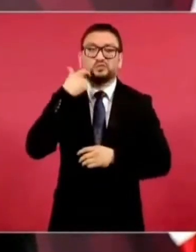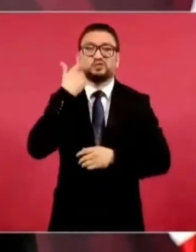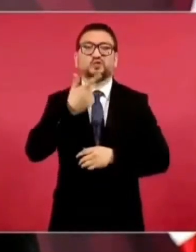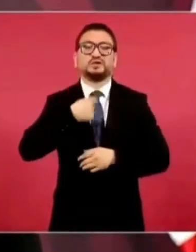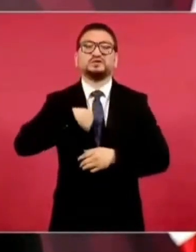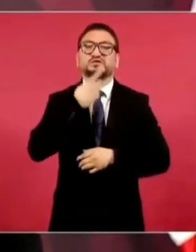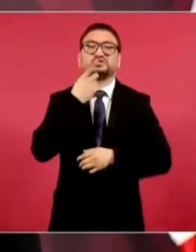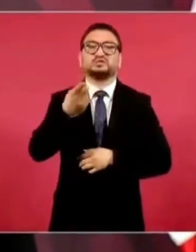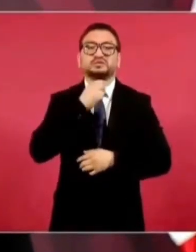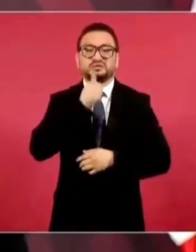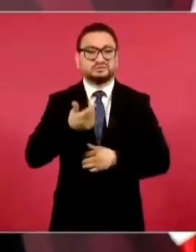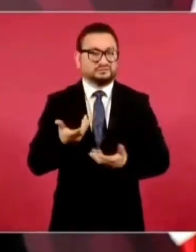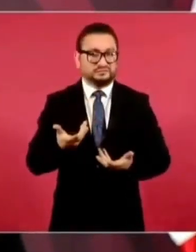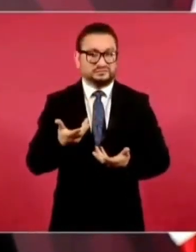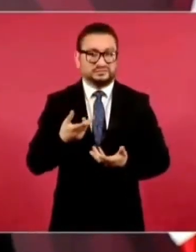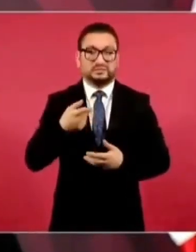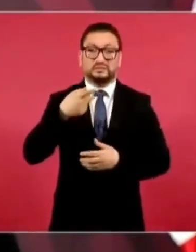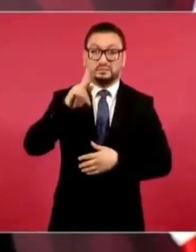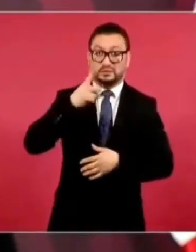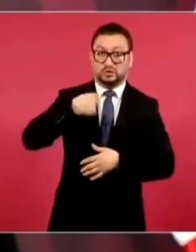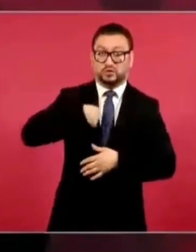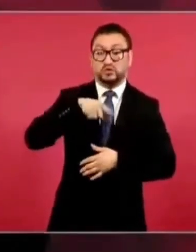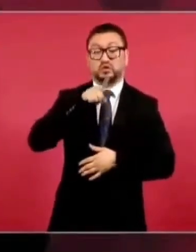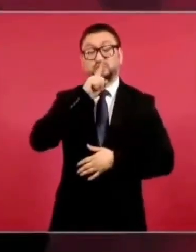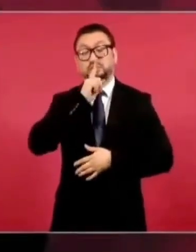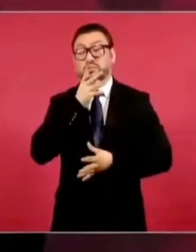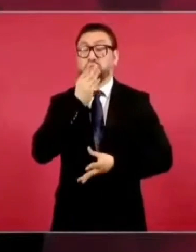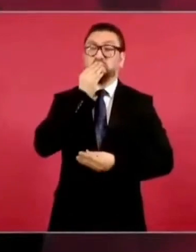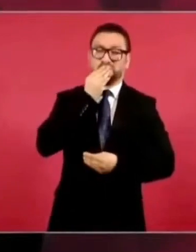Pero ya parece que me voy a callar